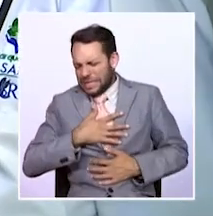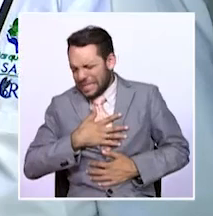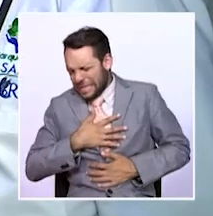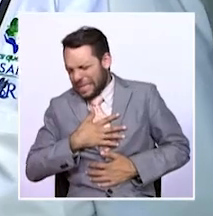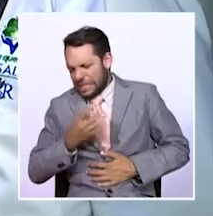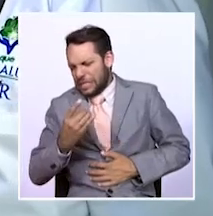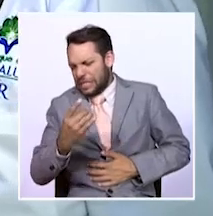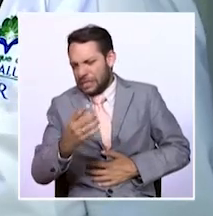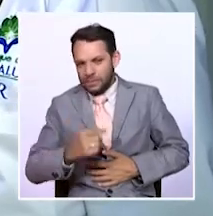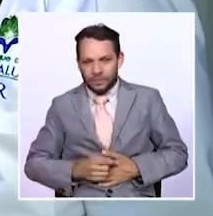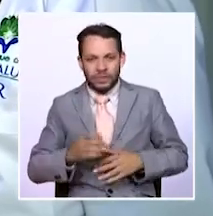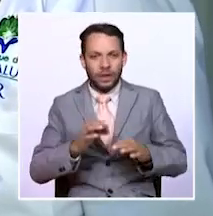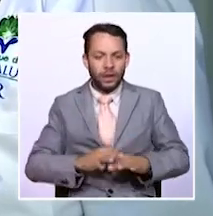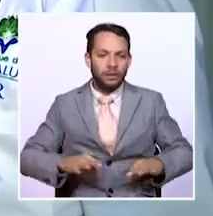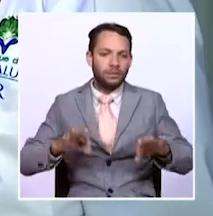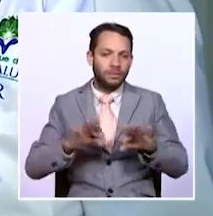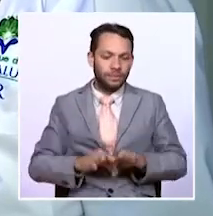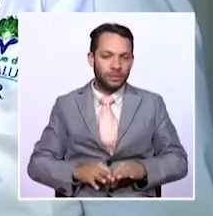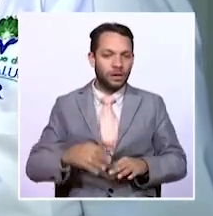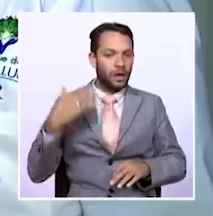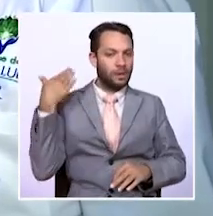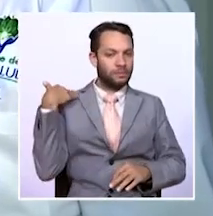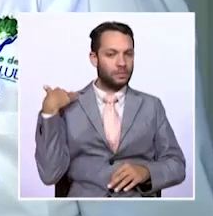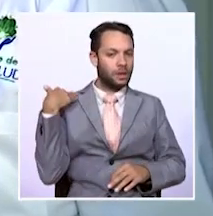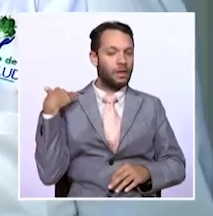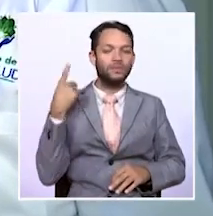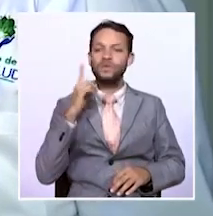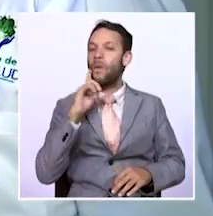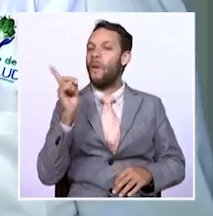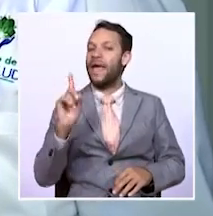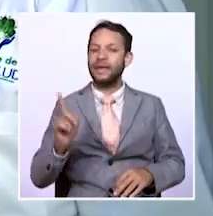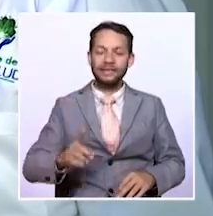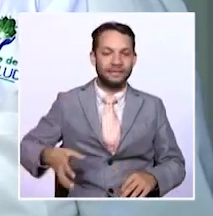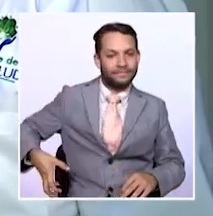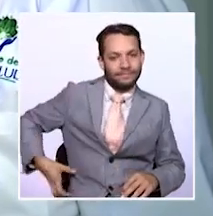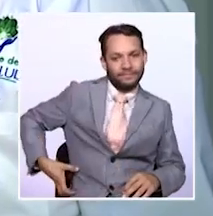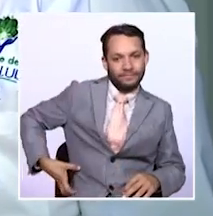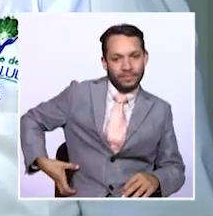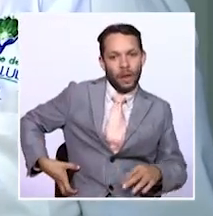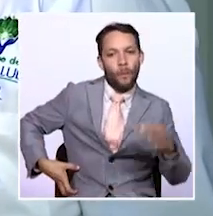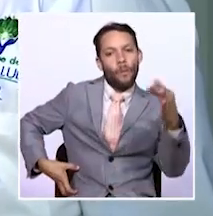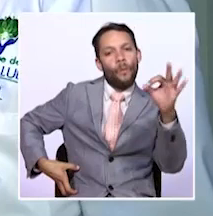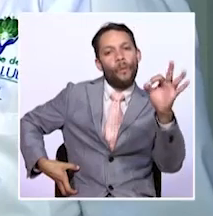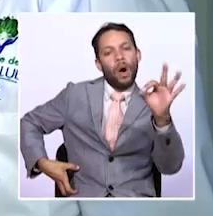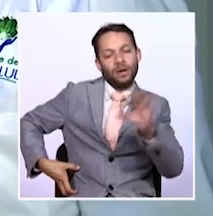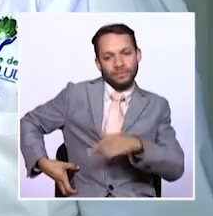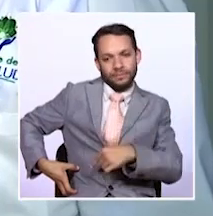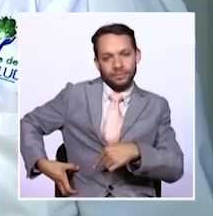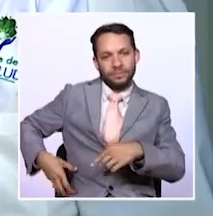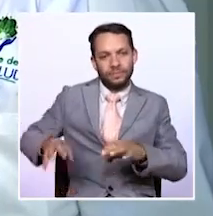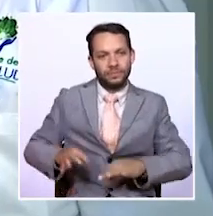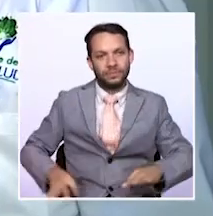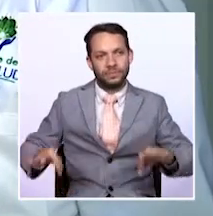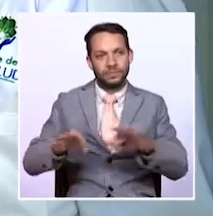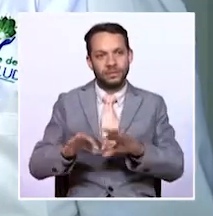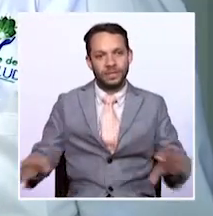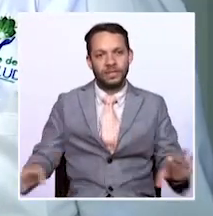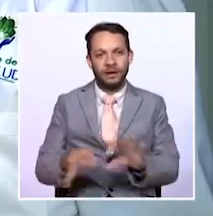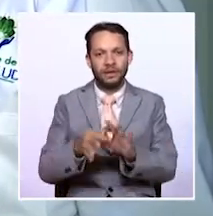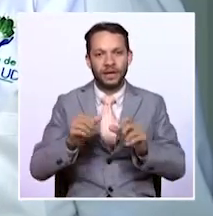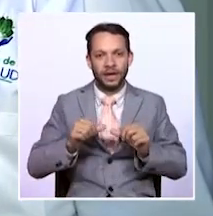es un factor más estructural, más de columna, donde hemos encontrado cálculos En este caso, en la vesícula, por